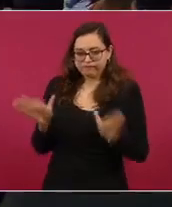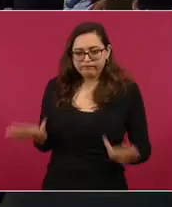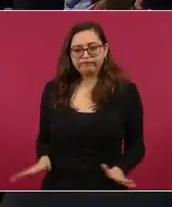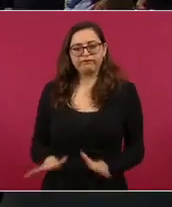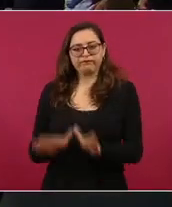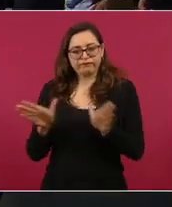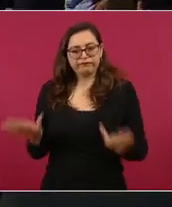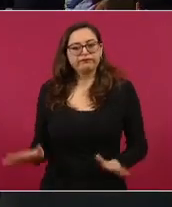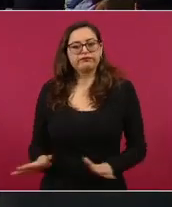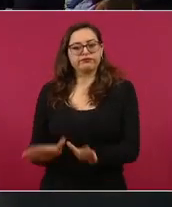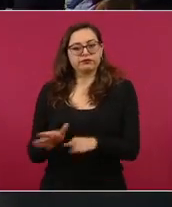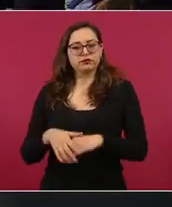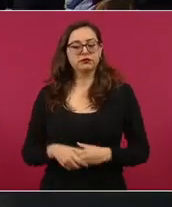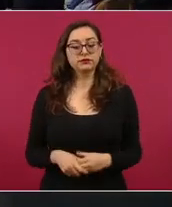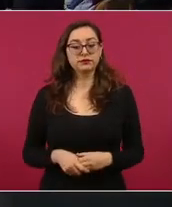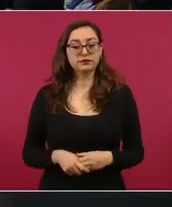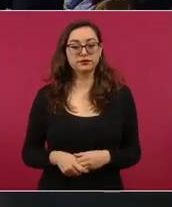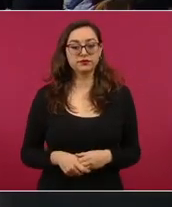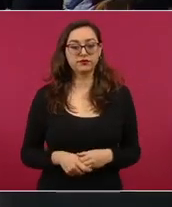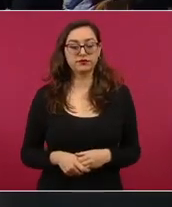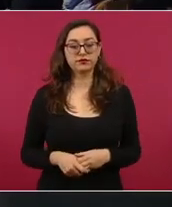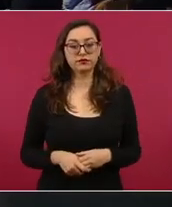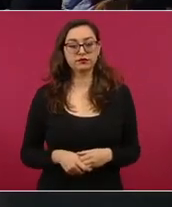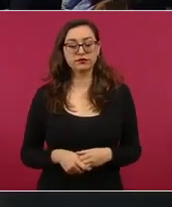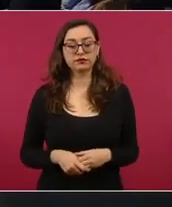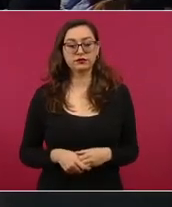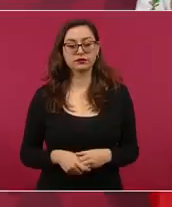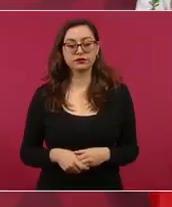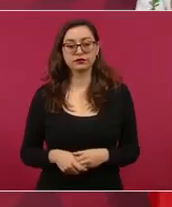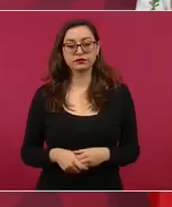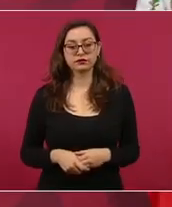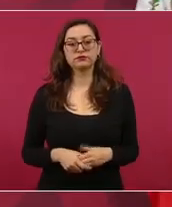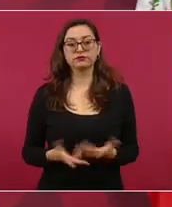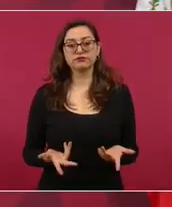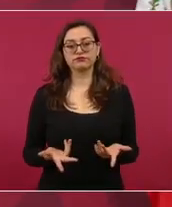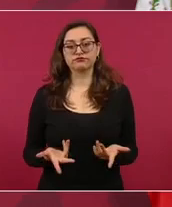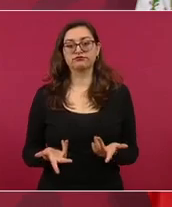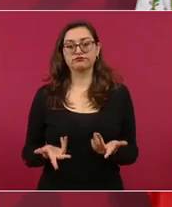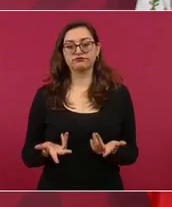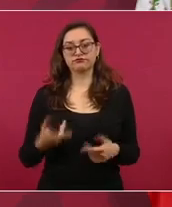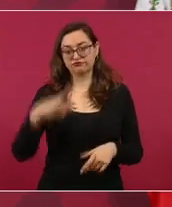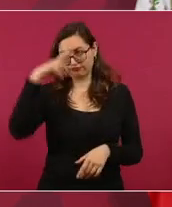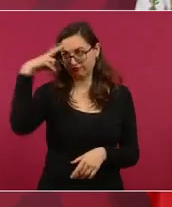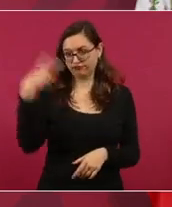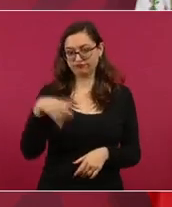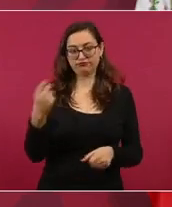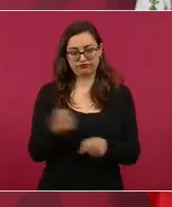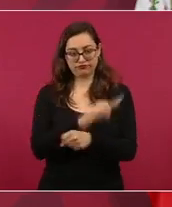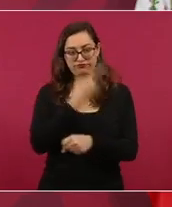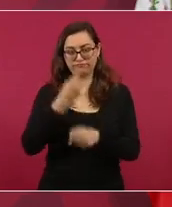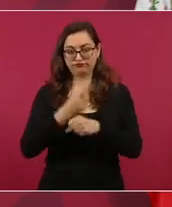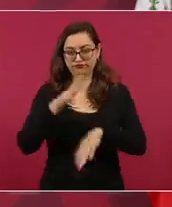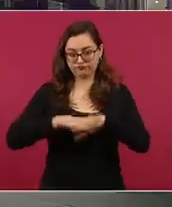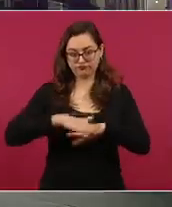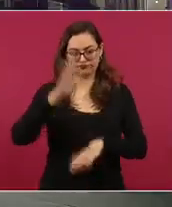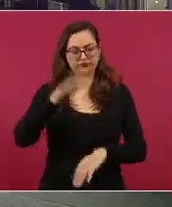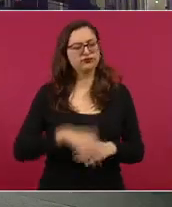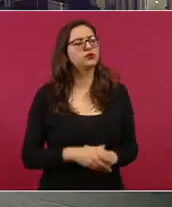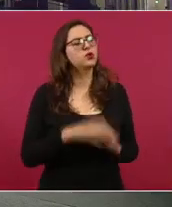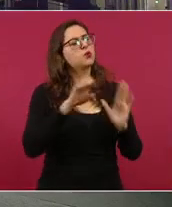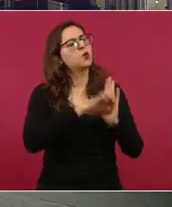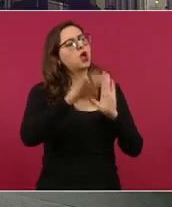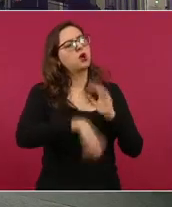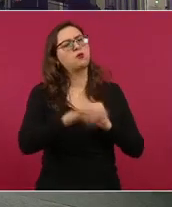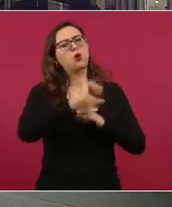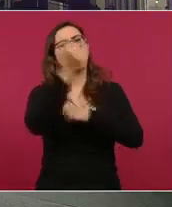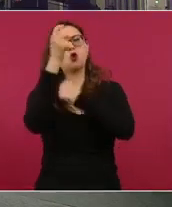y al mismo tiempo pues darle más oportunidad a los mexicanos. En países fuertes en fútbol